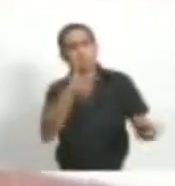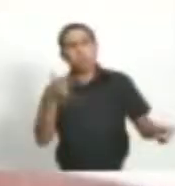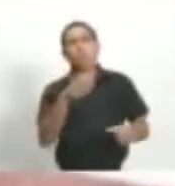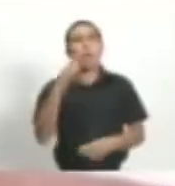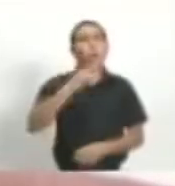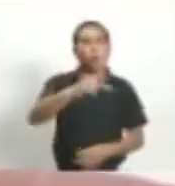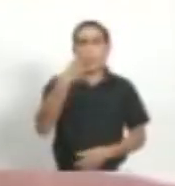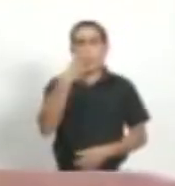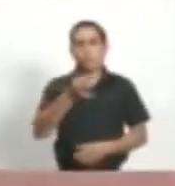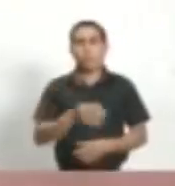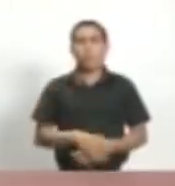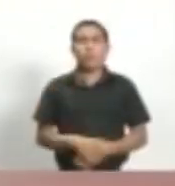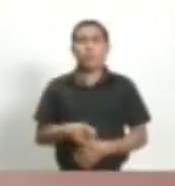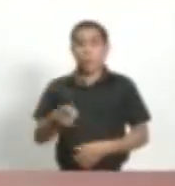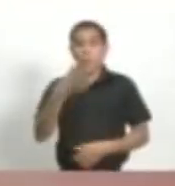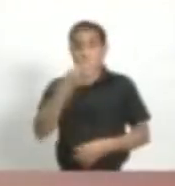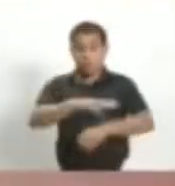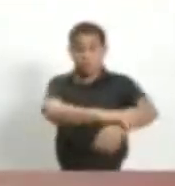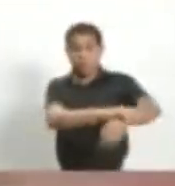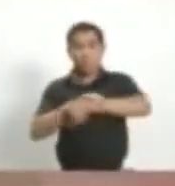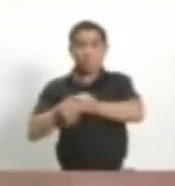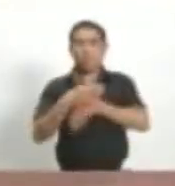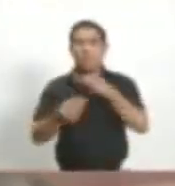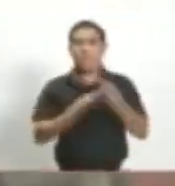Aguas Mendoza. El capturado presenta 2